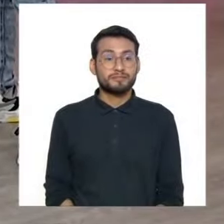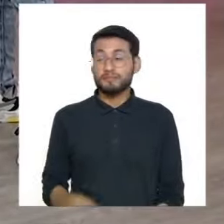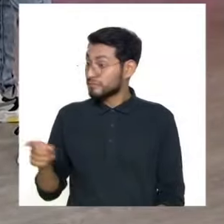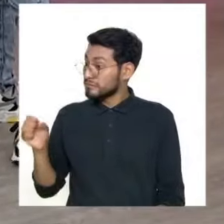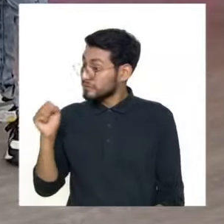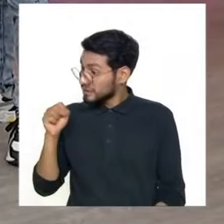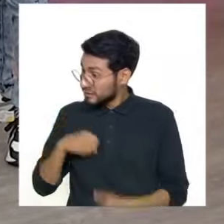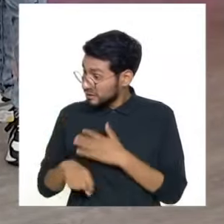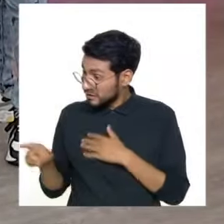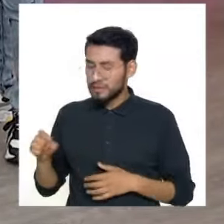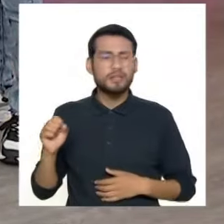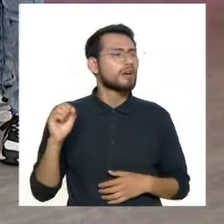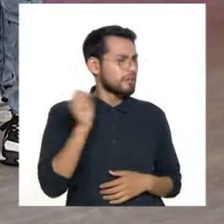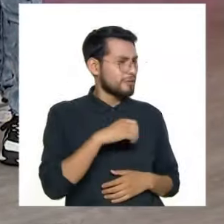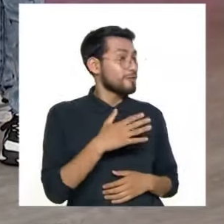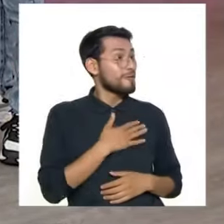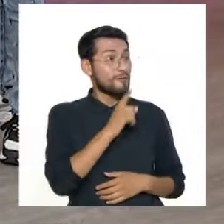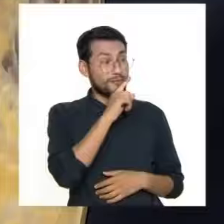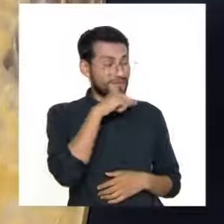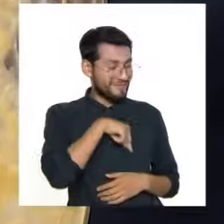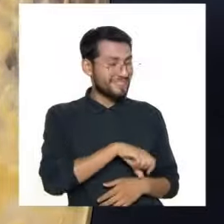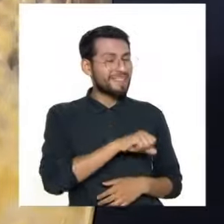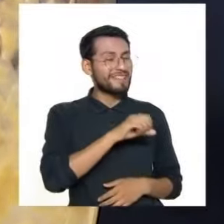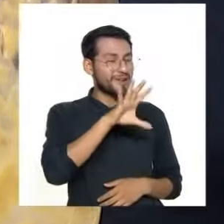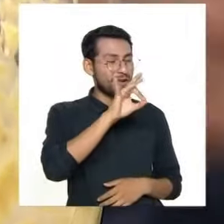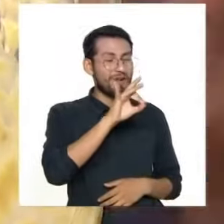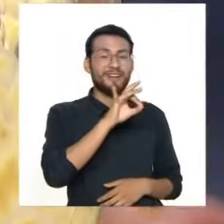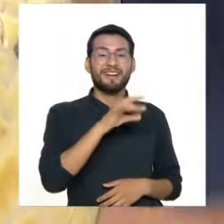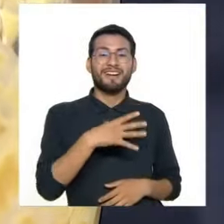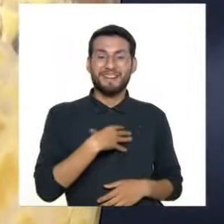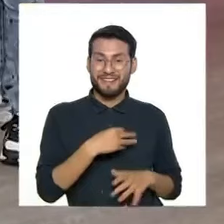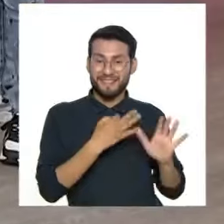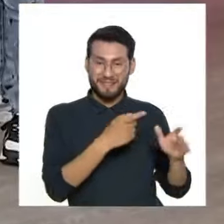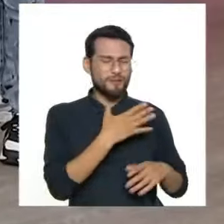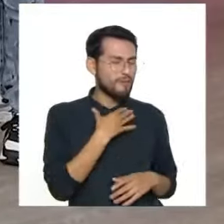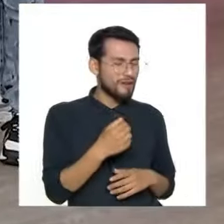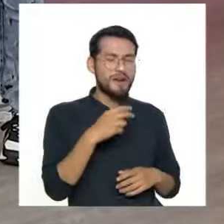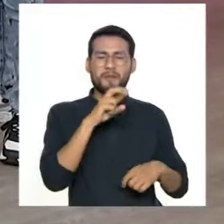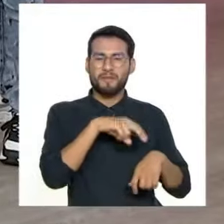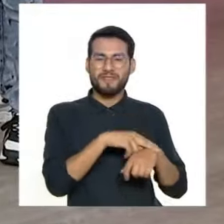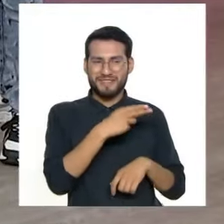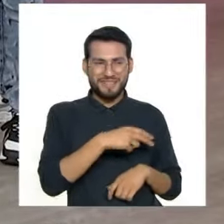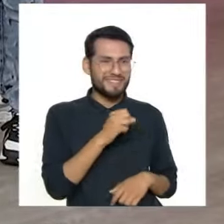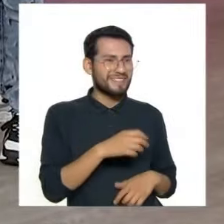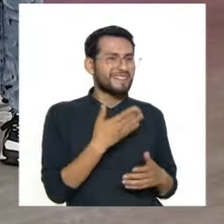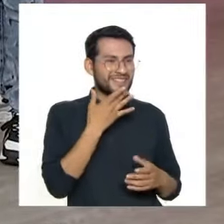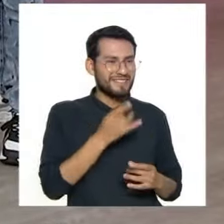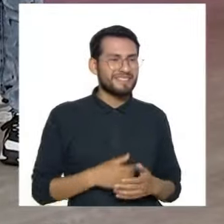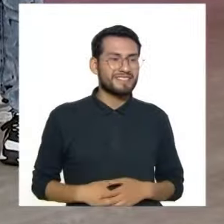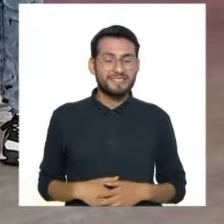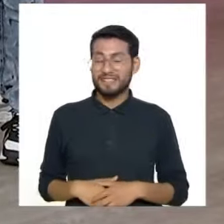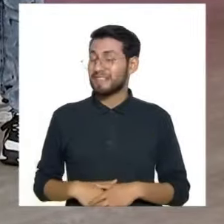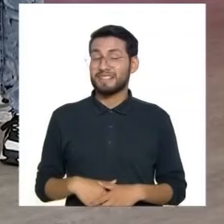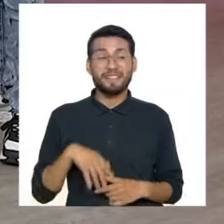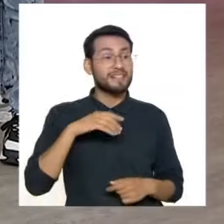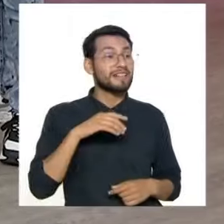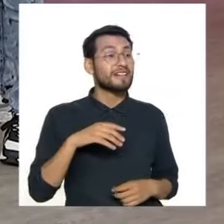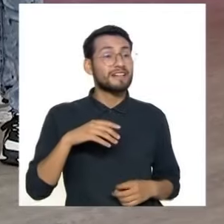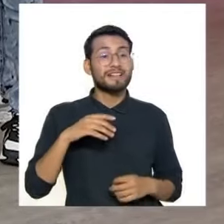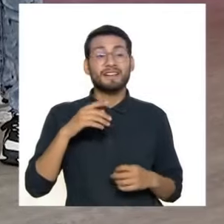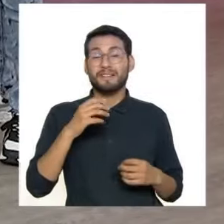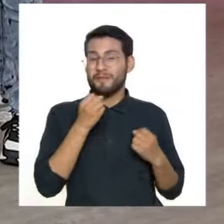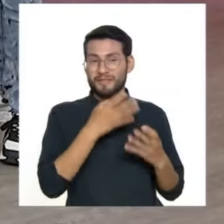Silvia sí tengo una nena que ya va a cumplir 8 años y así le encanta la papa le